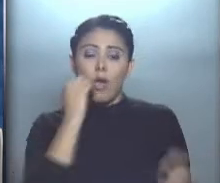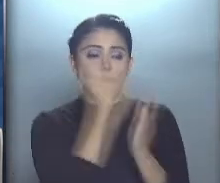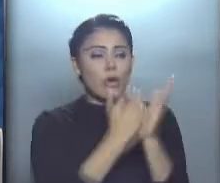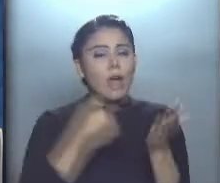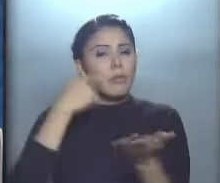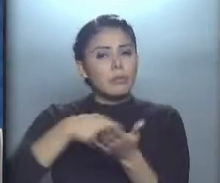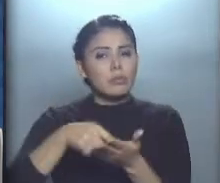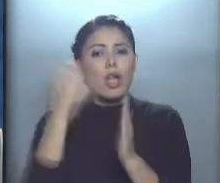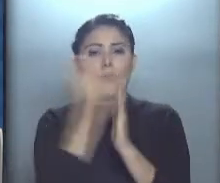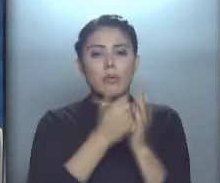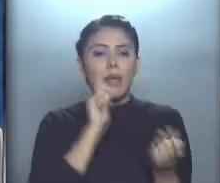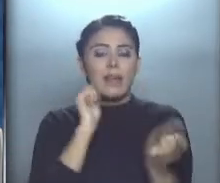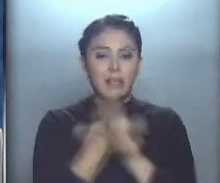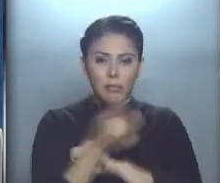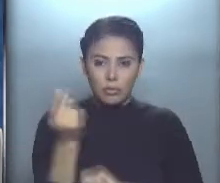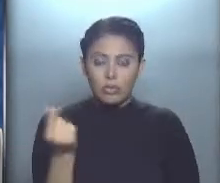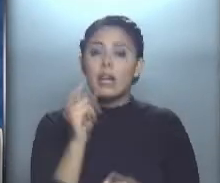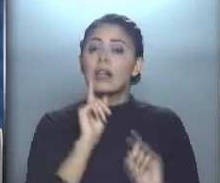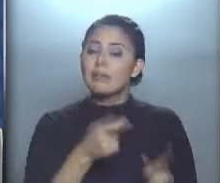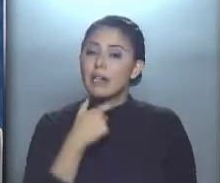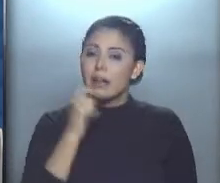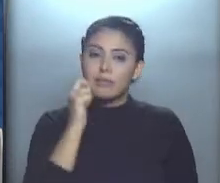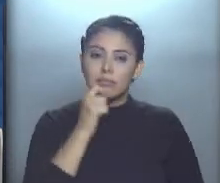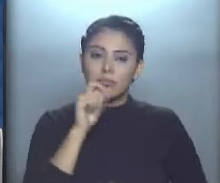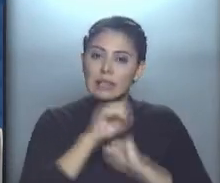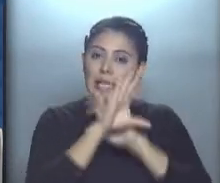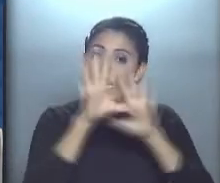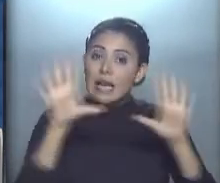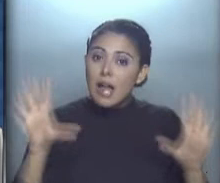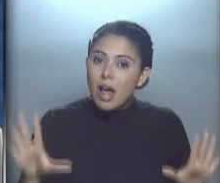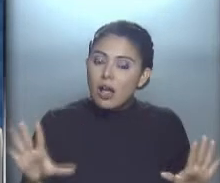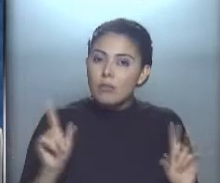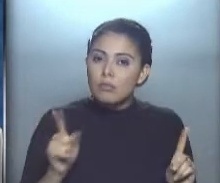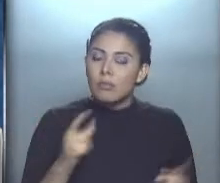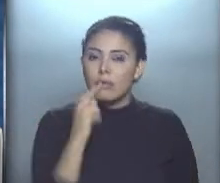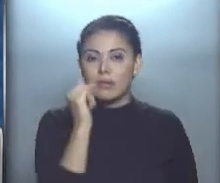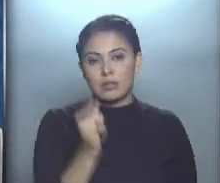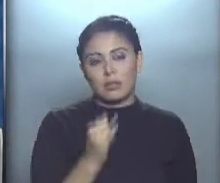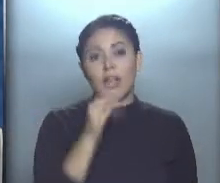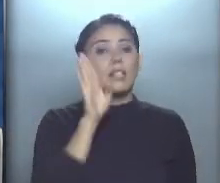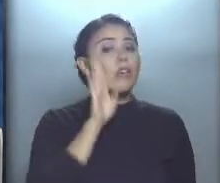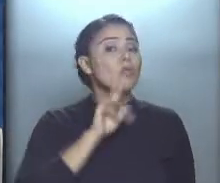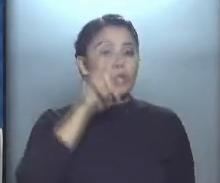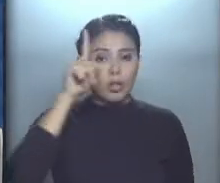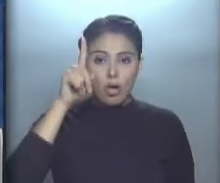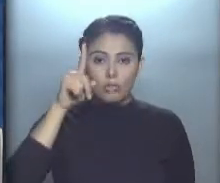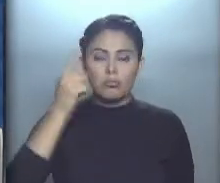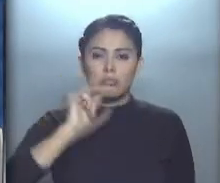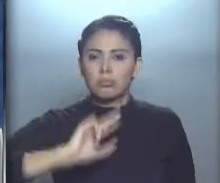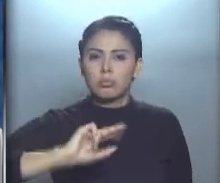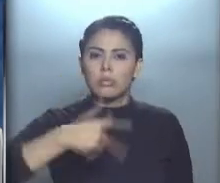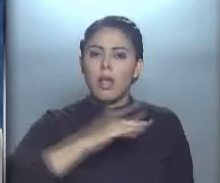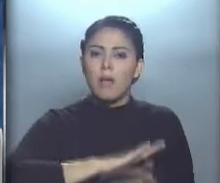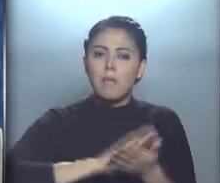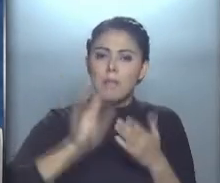y a los programas de carácter cambiario. También quiero transmitir con absoluta claridad este mensaje. Estados Unidos triplicó la